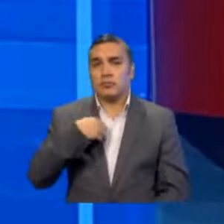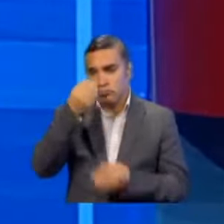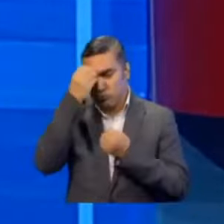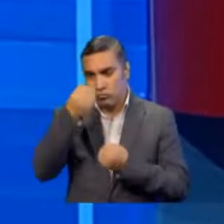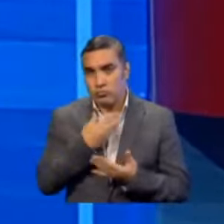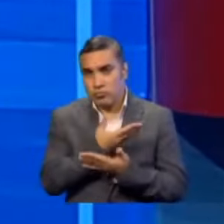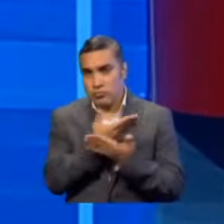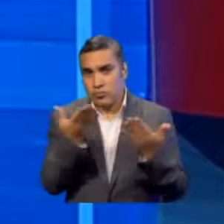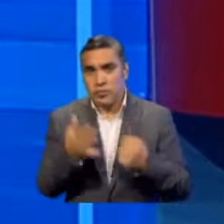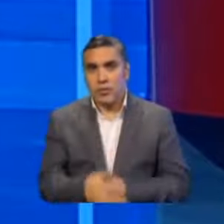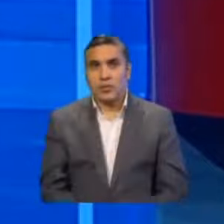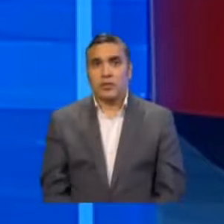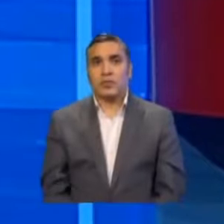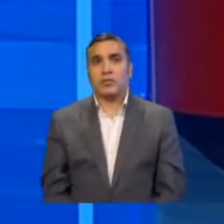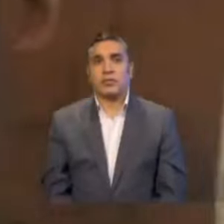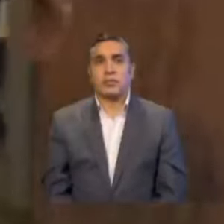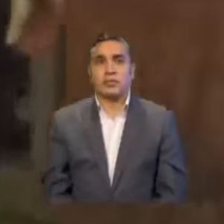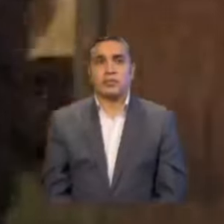cuenta.